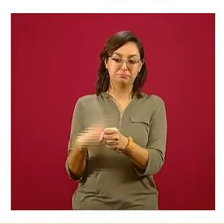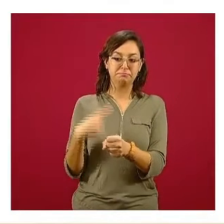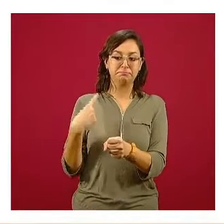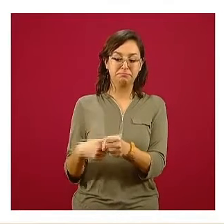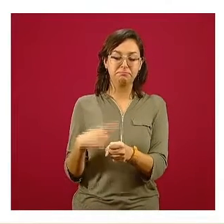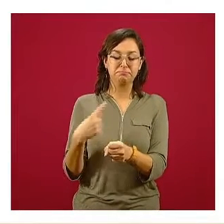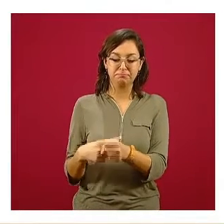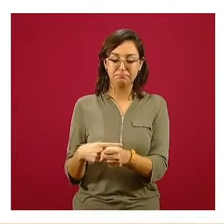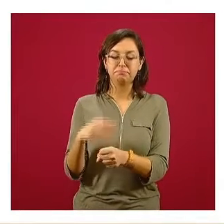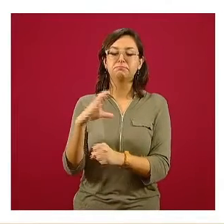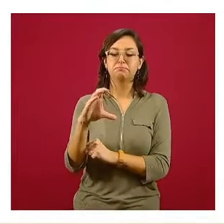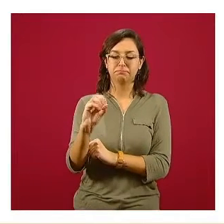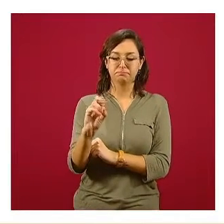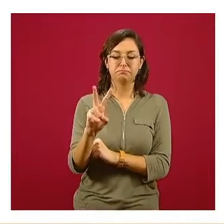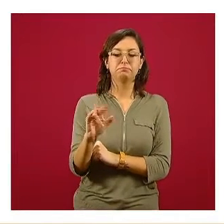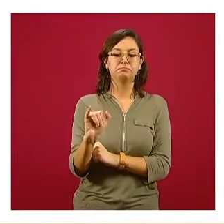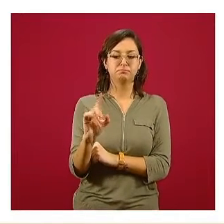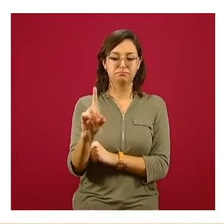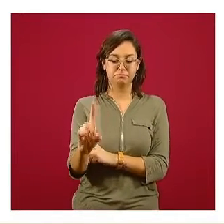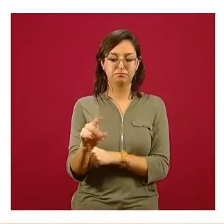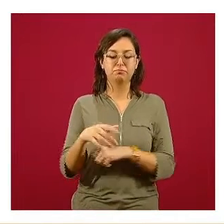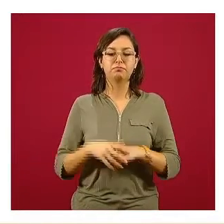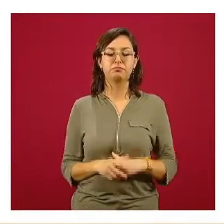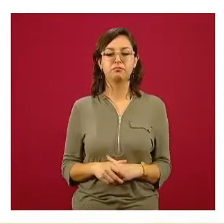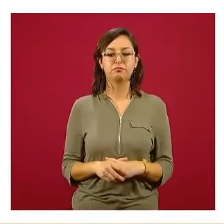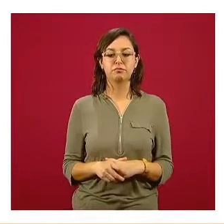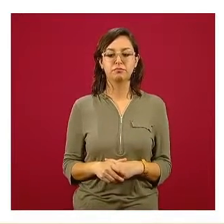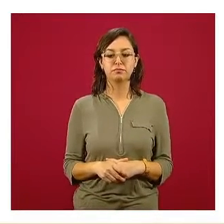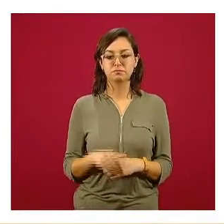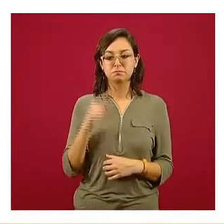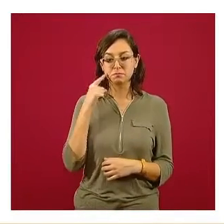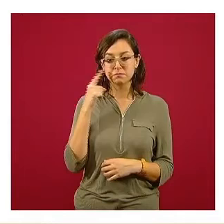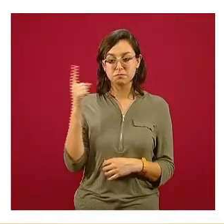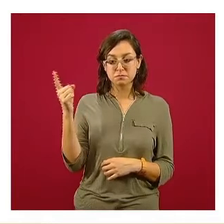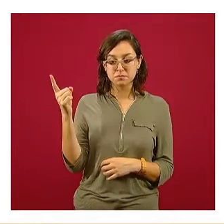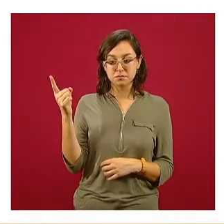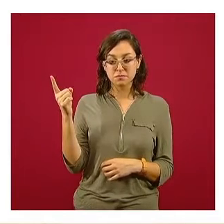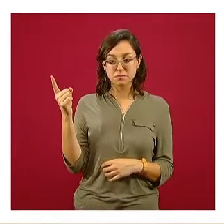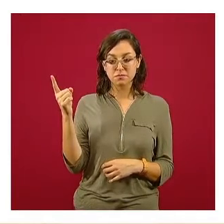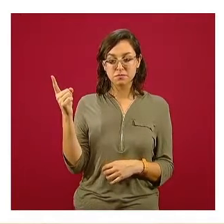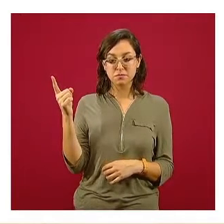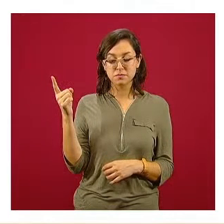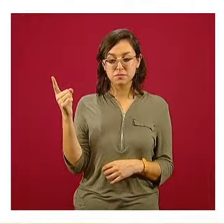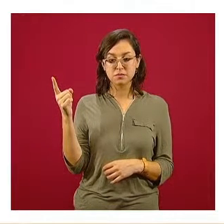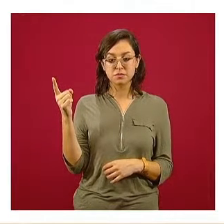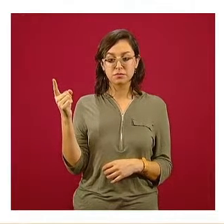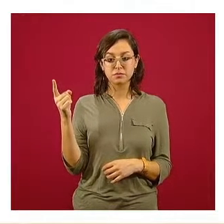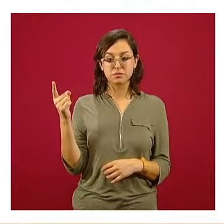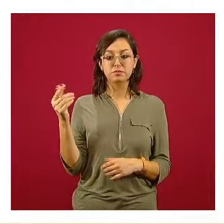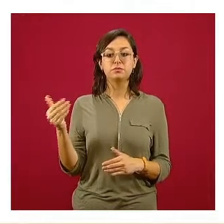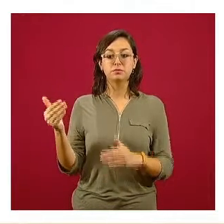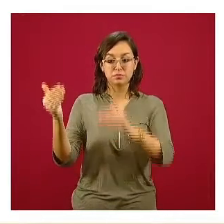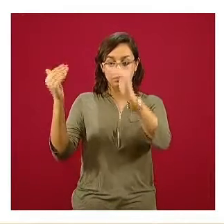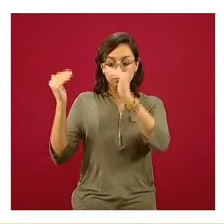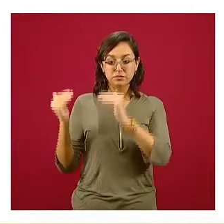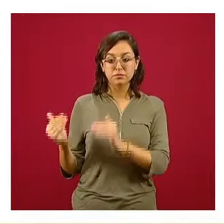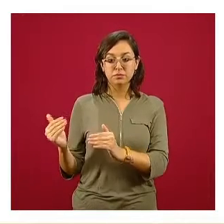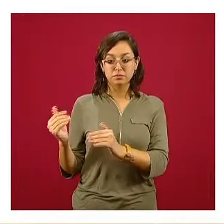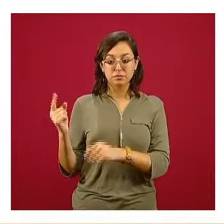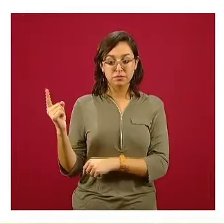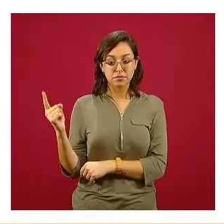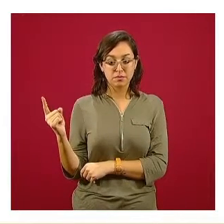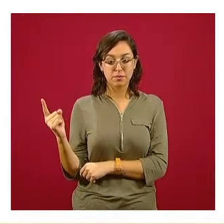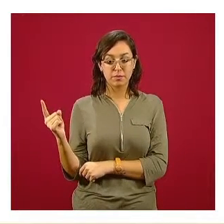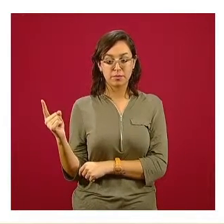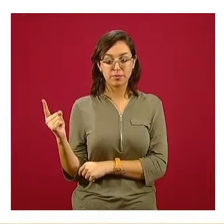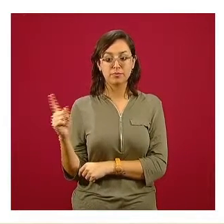2020, han sido registradas como personas que se contagiaron por COVID. 26% de ellas son de los